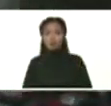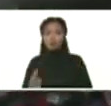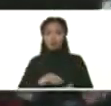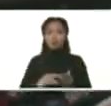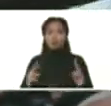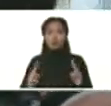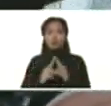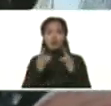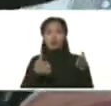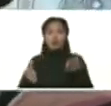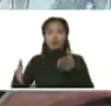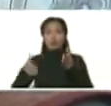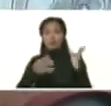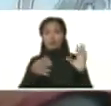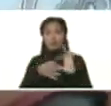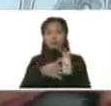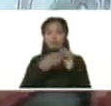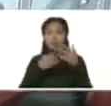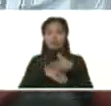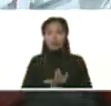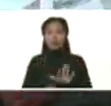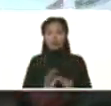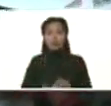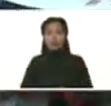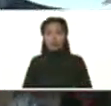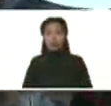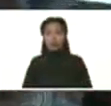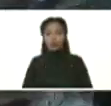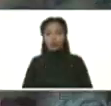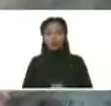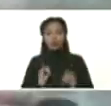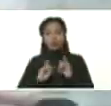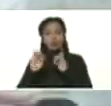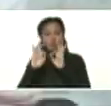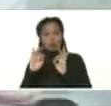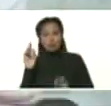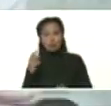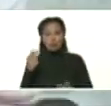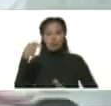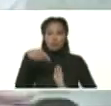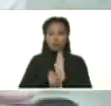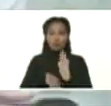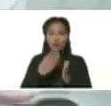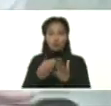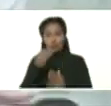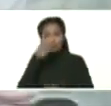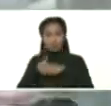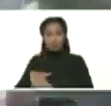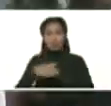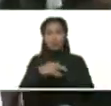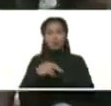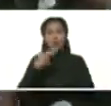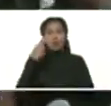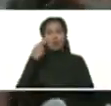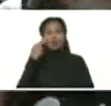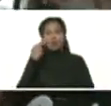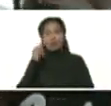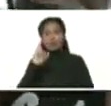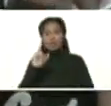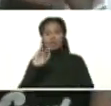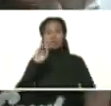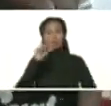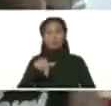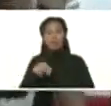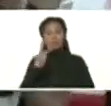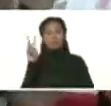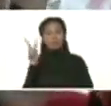reencontraremos los caminos de la unión y de la integración profunda entre el pueblo de Haití y el pueblo de Venezuela. Estamos a la